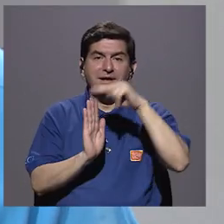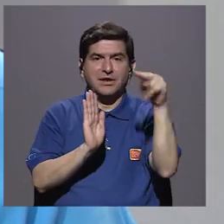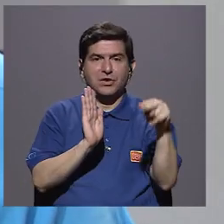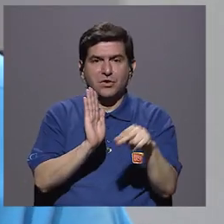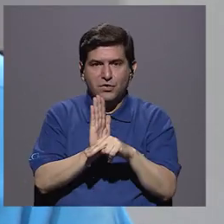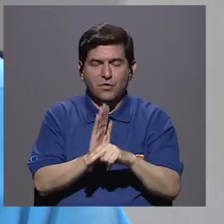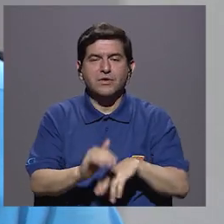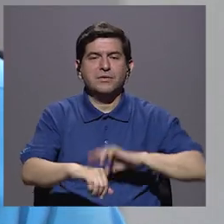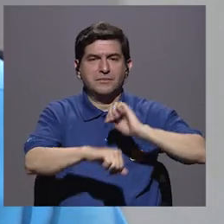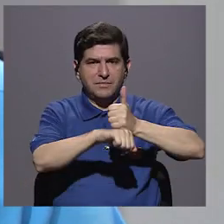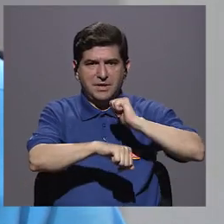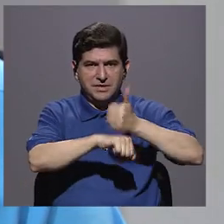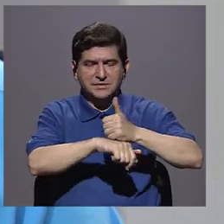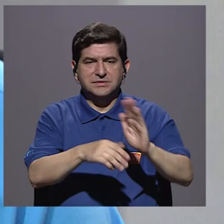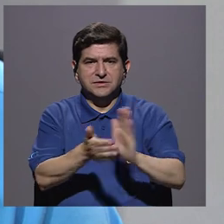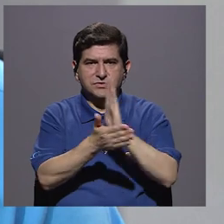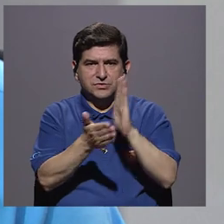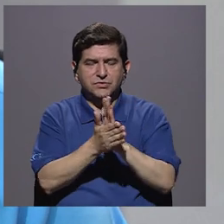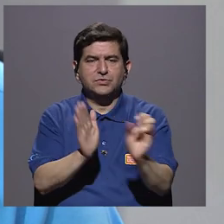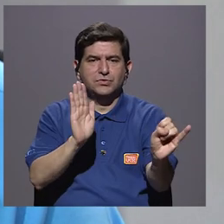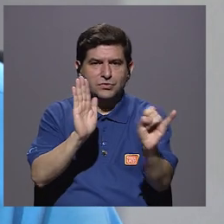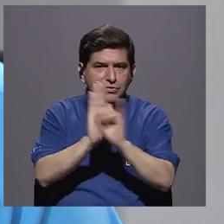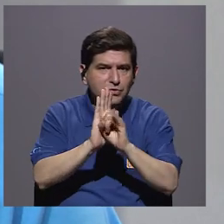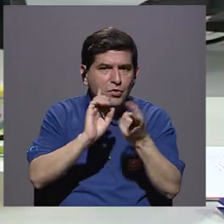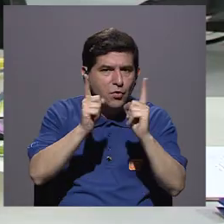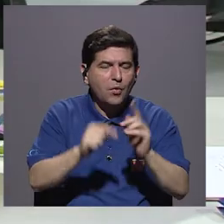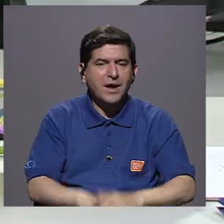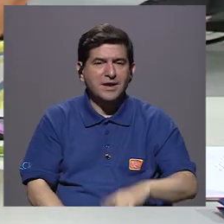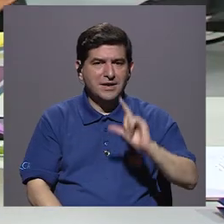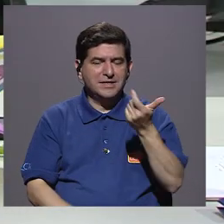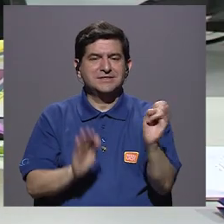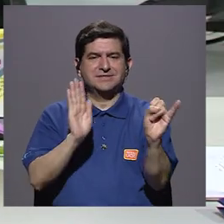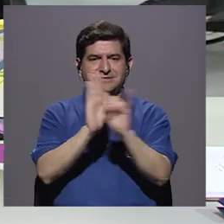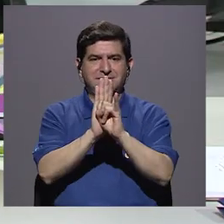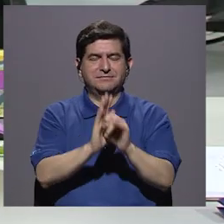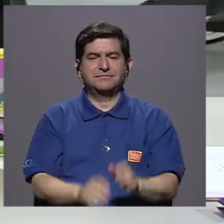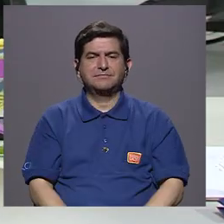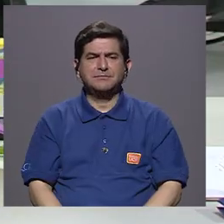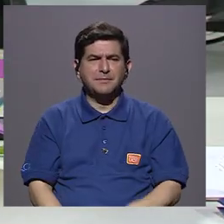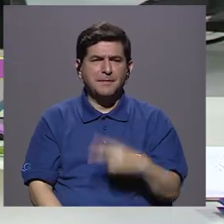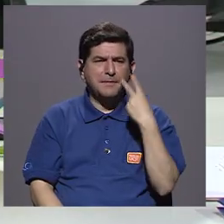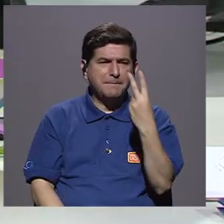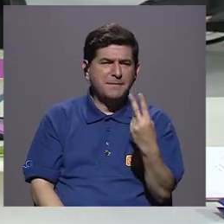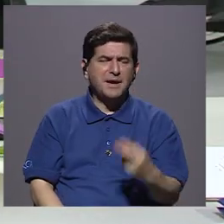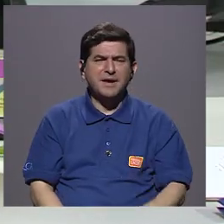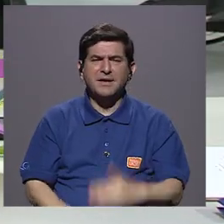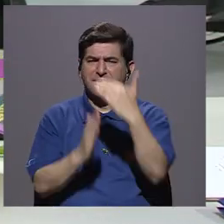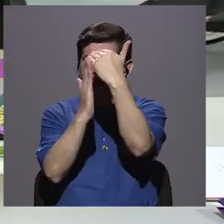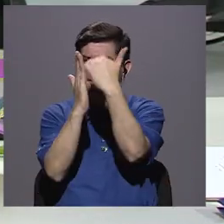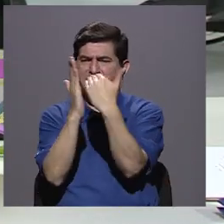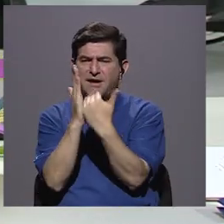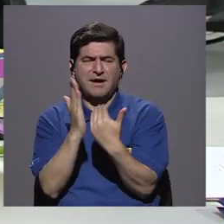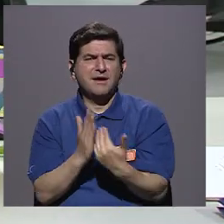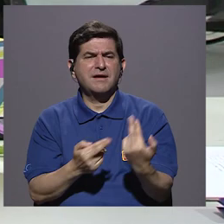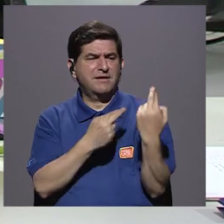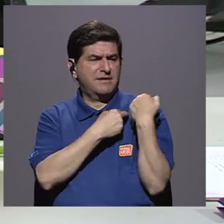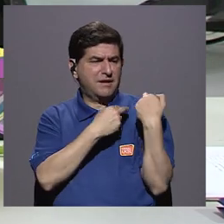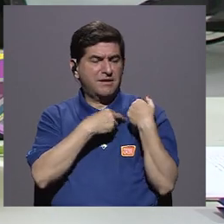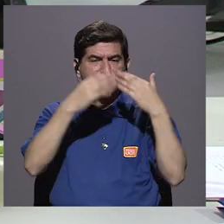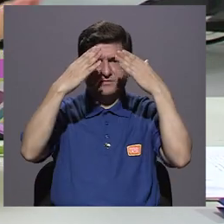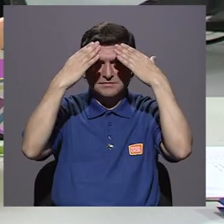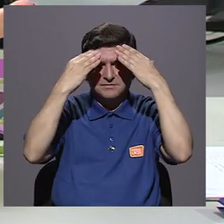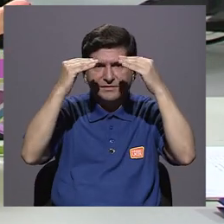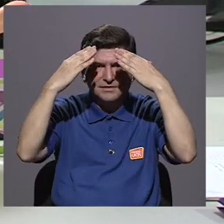marco normativo que establece que el documento de identificación es la cédula. Los deberes, lo que podemos ver en la lista de los deberes, tienen que ver con tanto